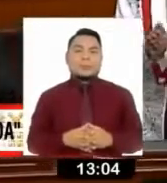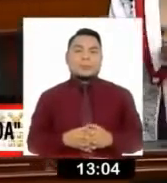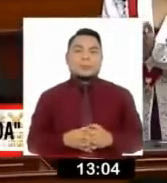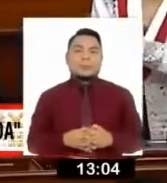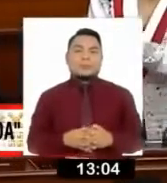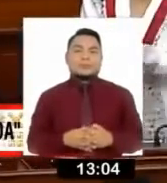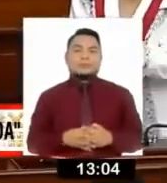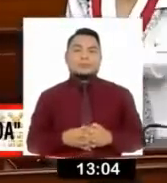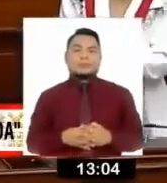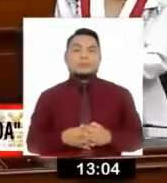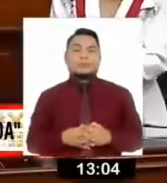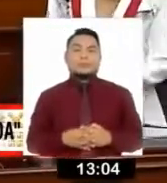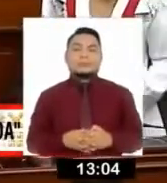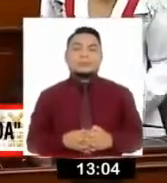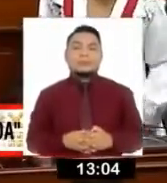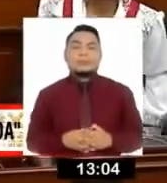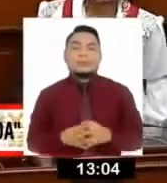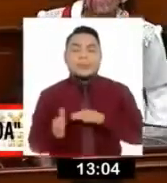El